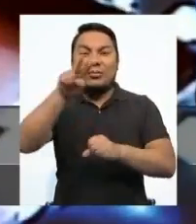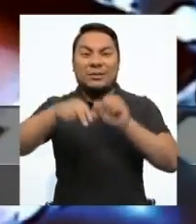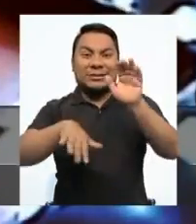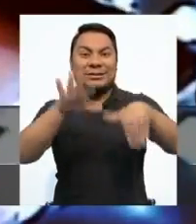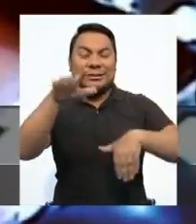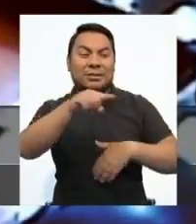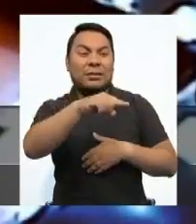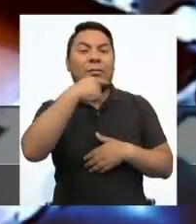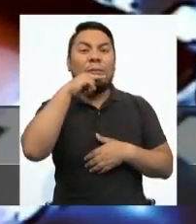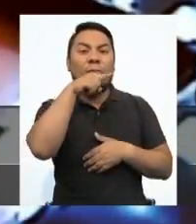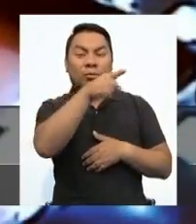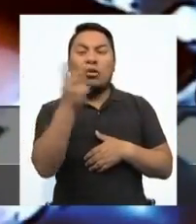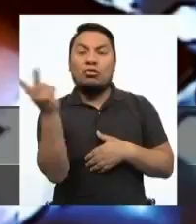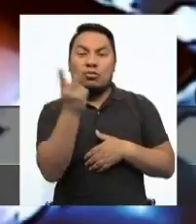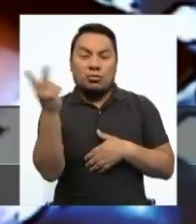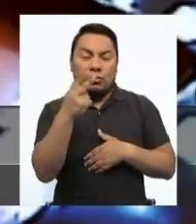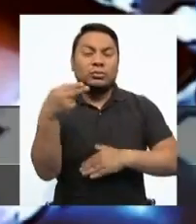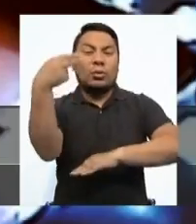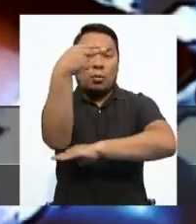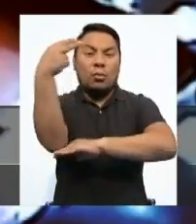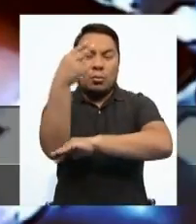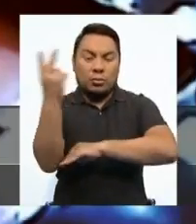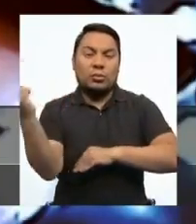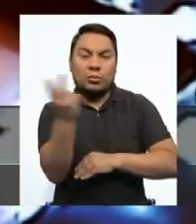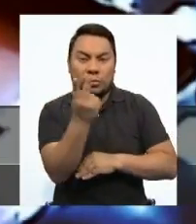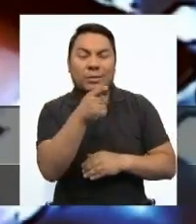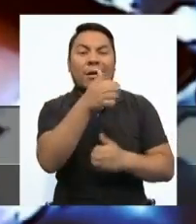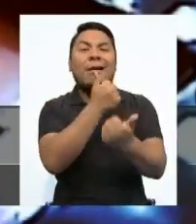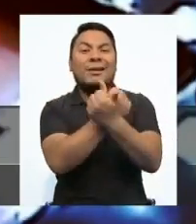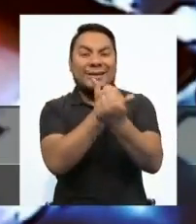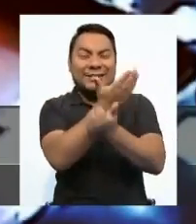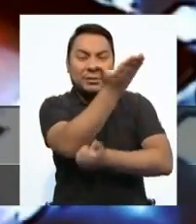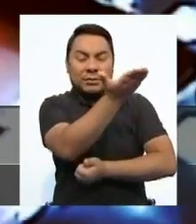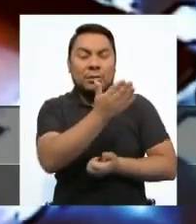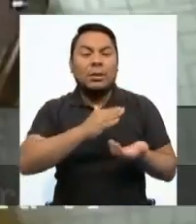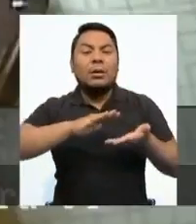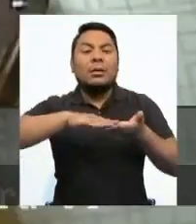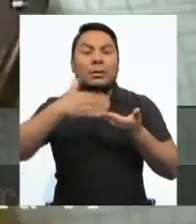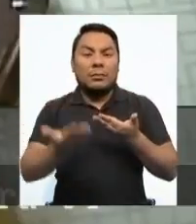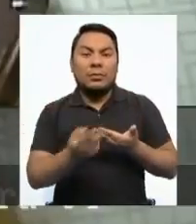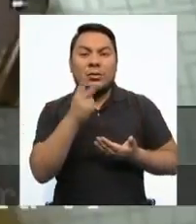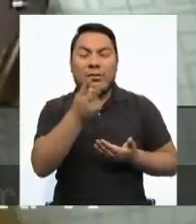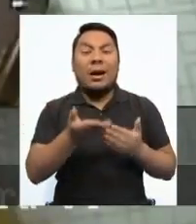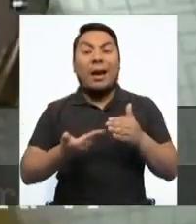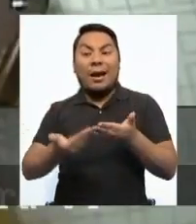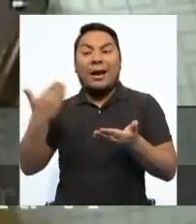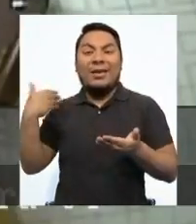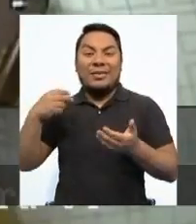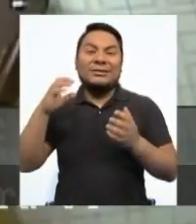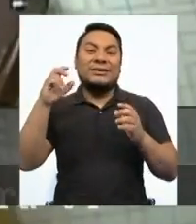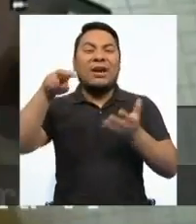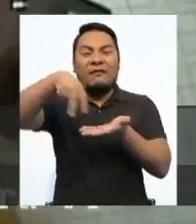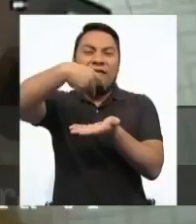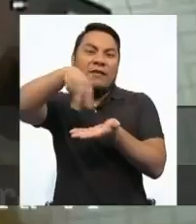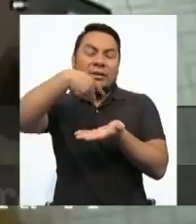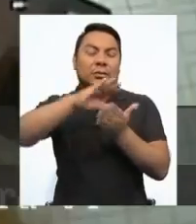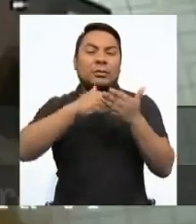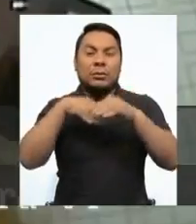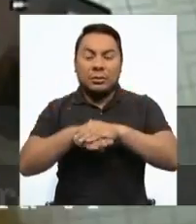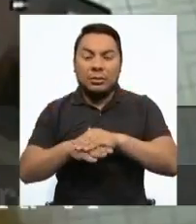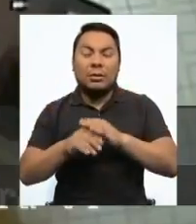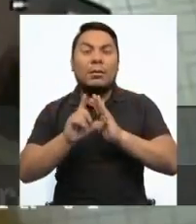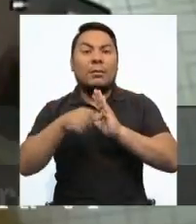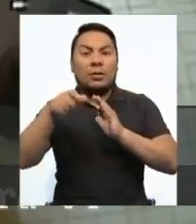joven se encontraba con Adriano Pozo en el Hotel Las Terrazas, en Ayacucho, después de haber salido a una fiesta. Las cámaras de seguridad de